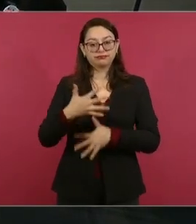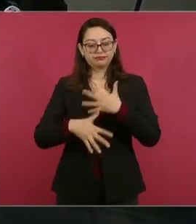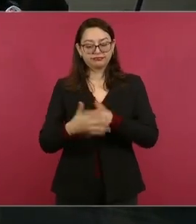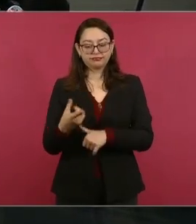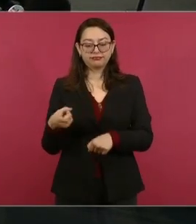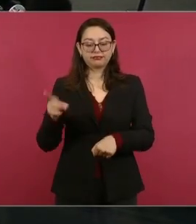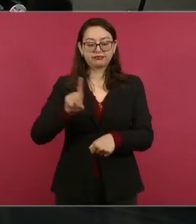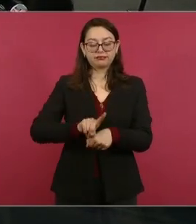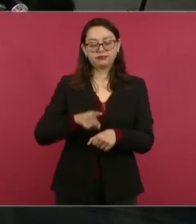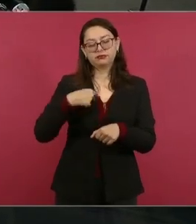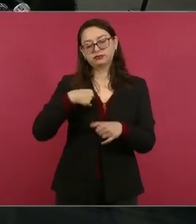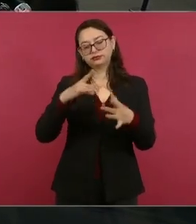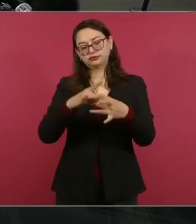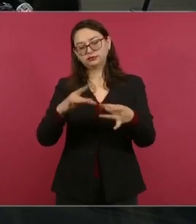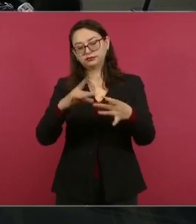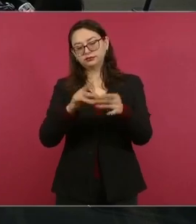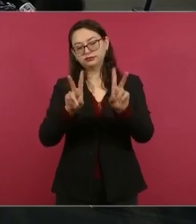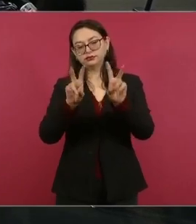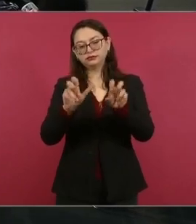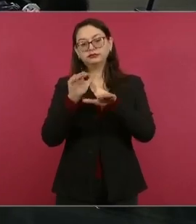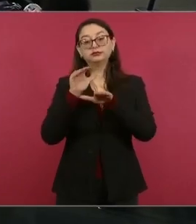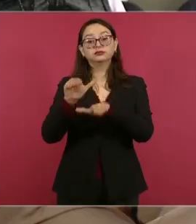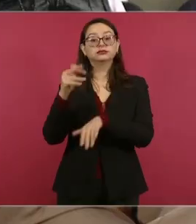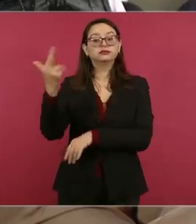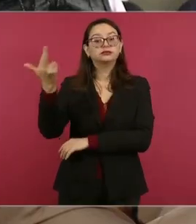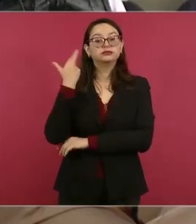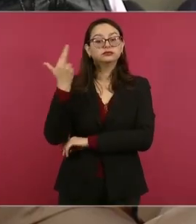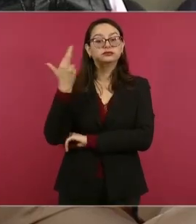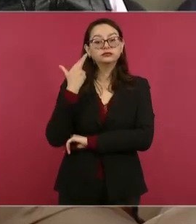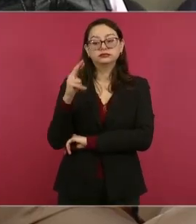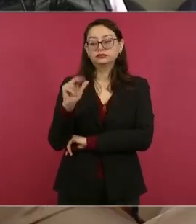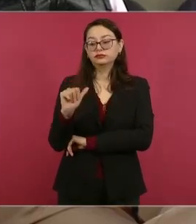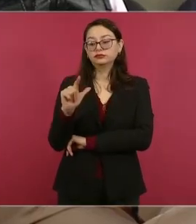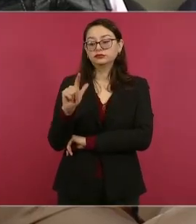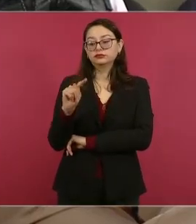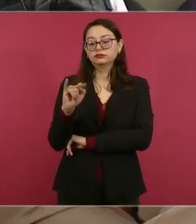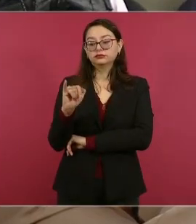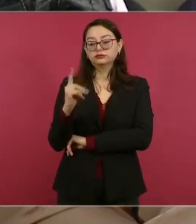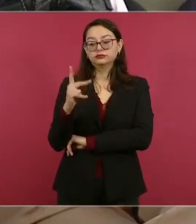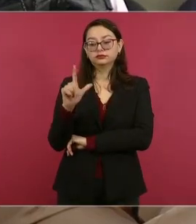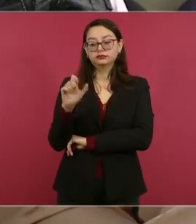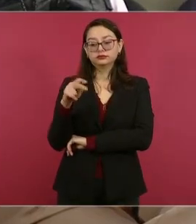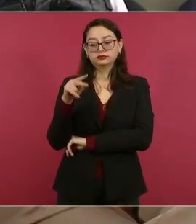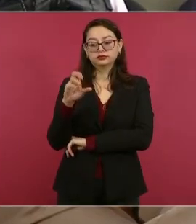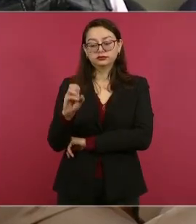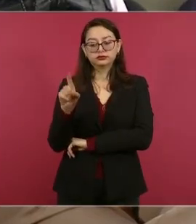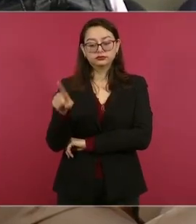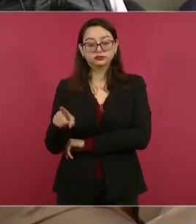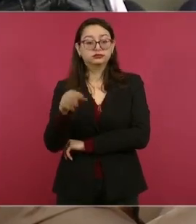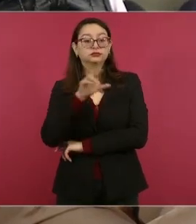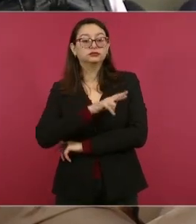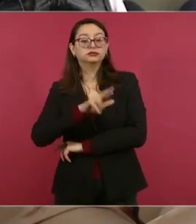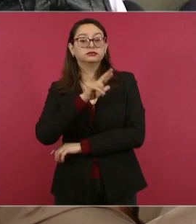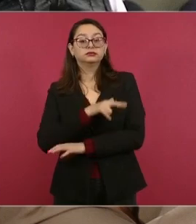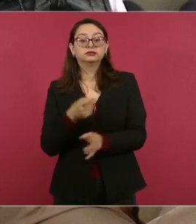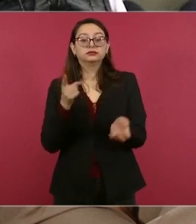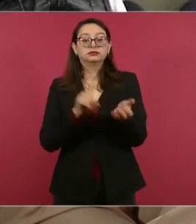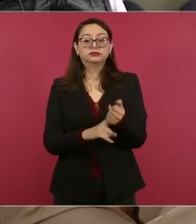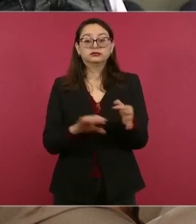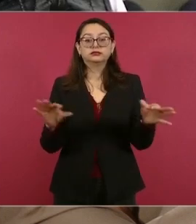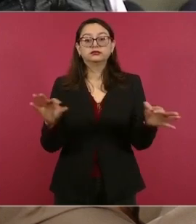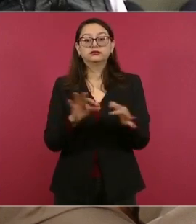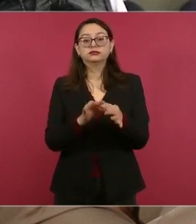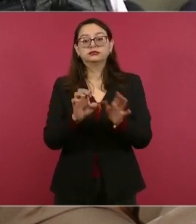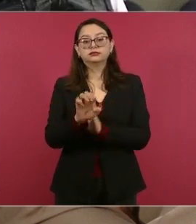Altiplano de que estaba siendo rentada a El Heraldo en